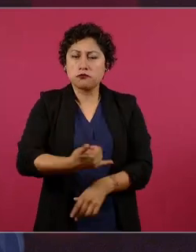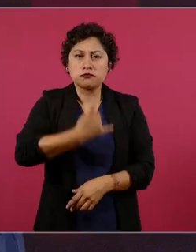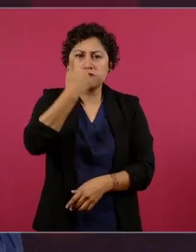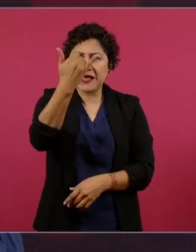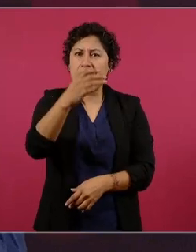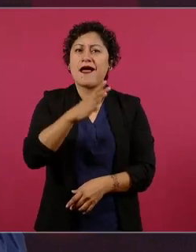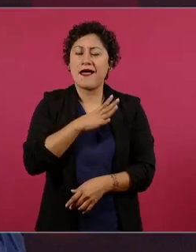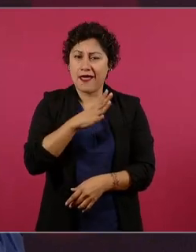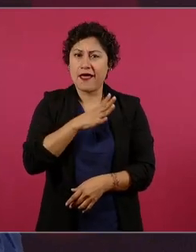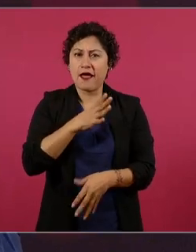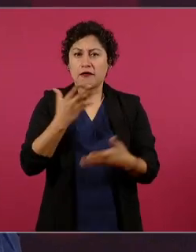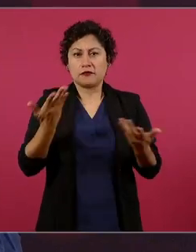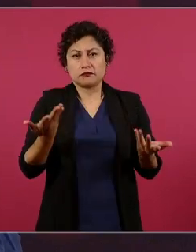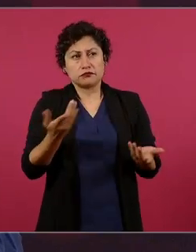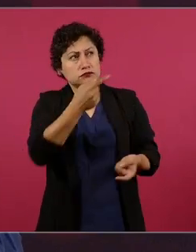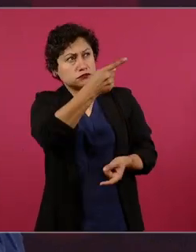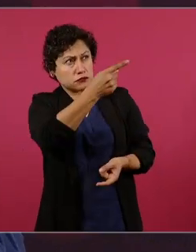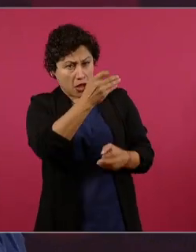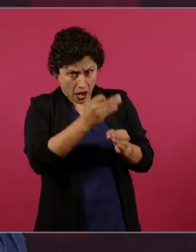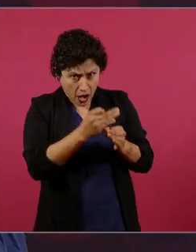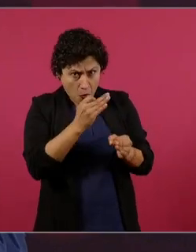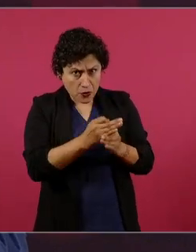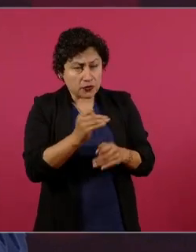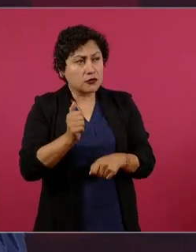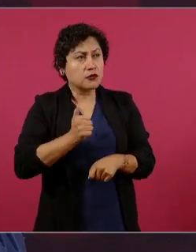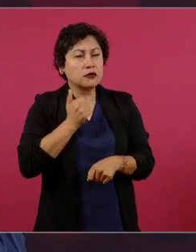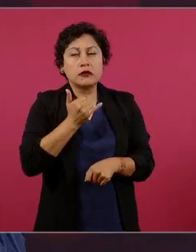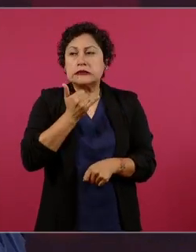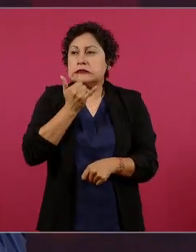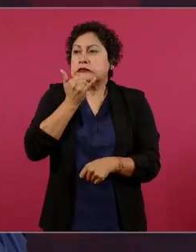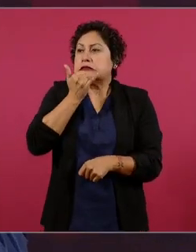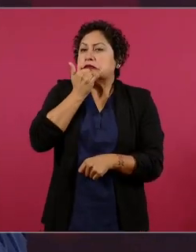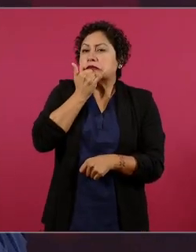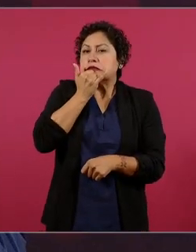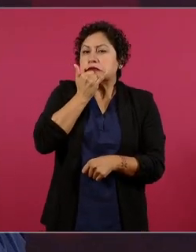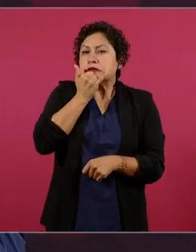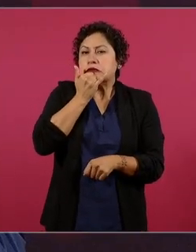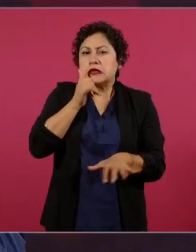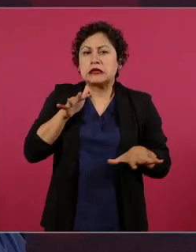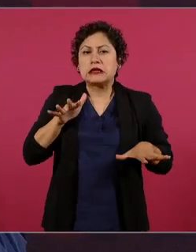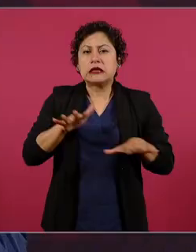rectificar? ¿Por qué caer en la autocomplacencia?